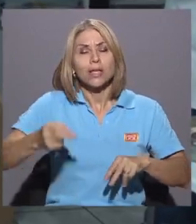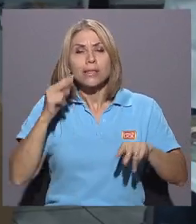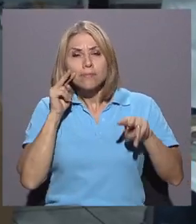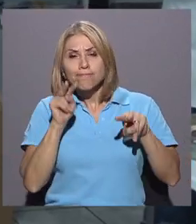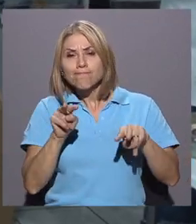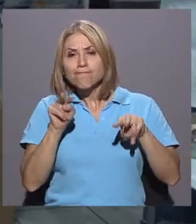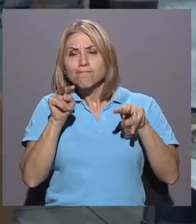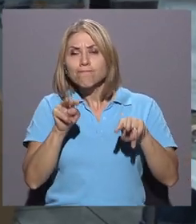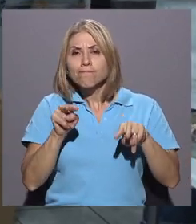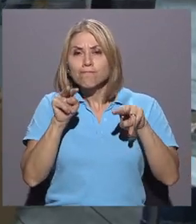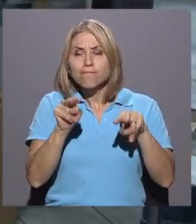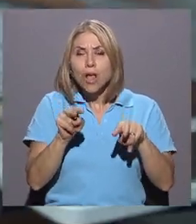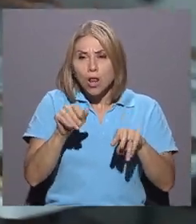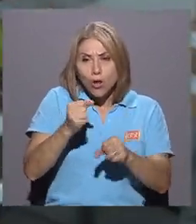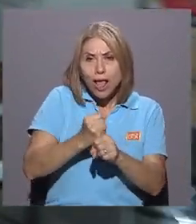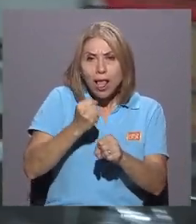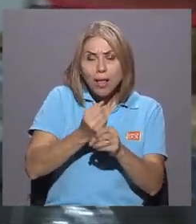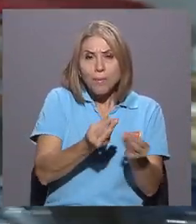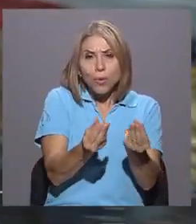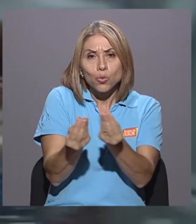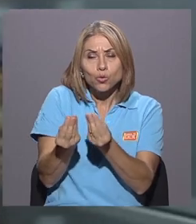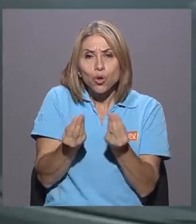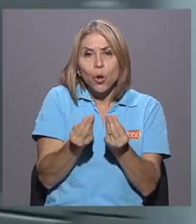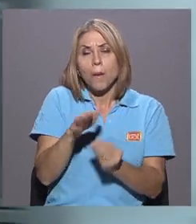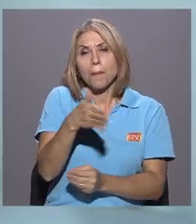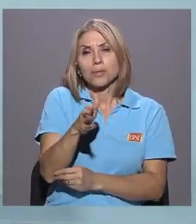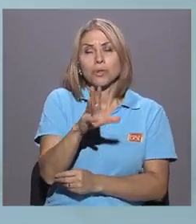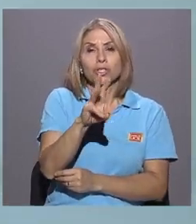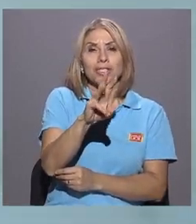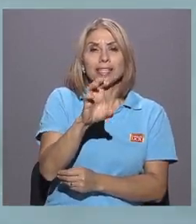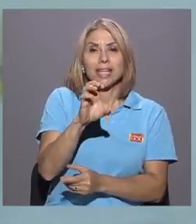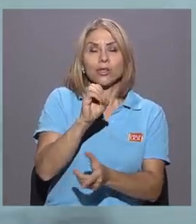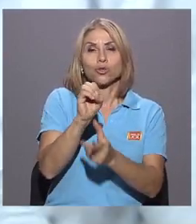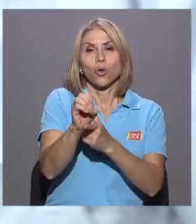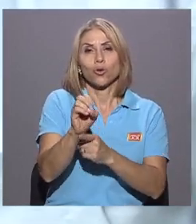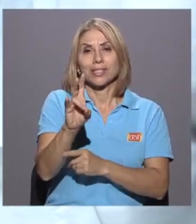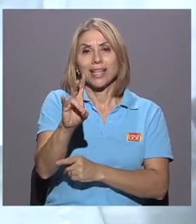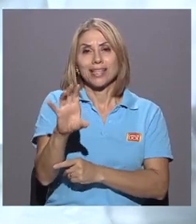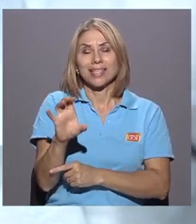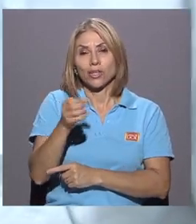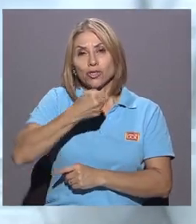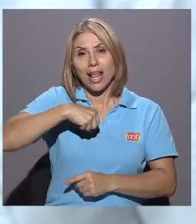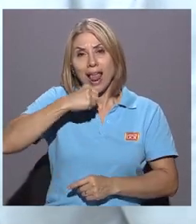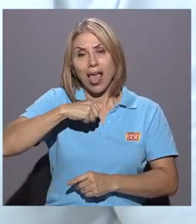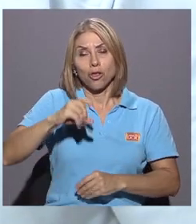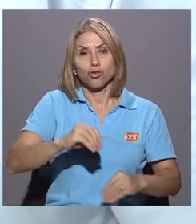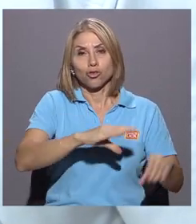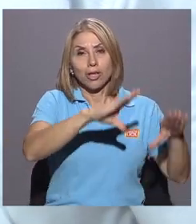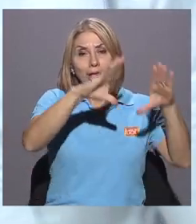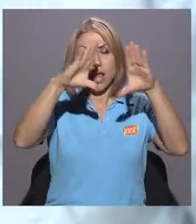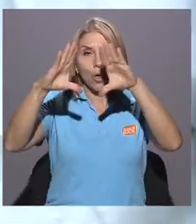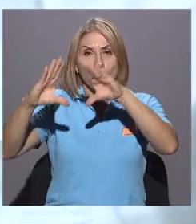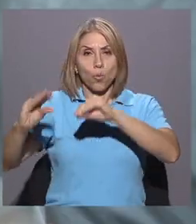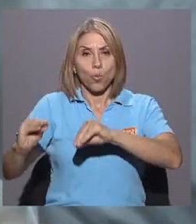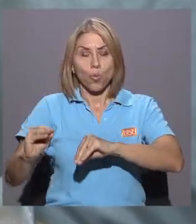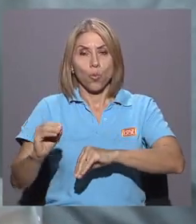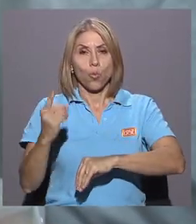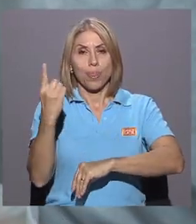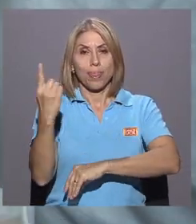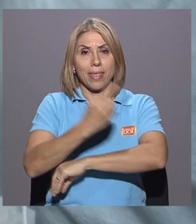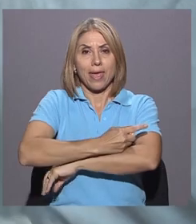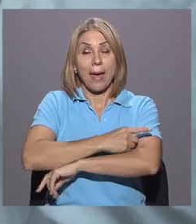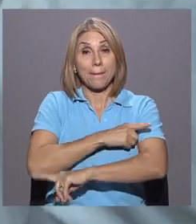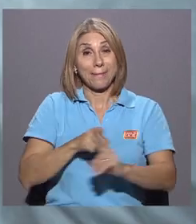producción, que oscila entre 600 y 700 helados por día. Sin embargo, llegar hasta aquí no ha